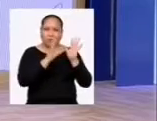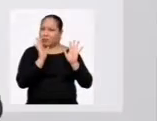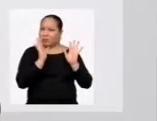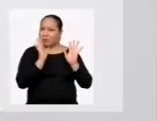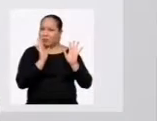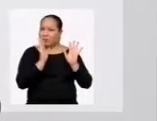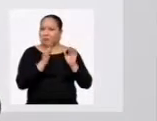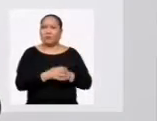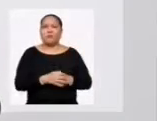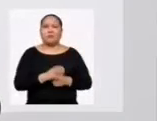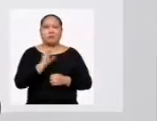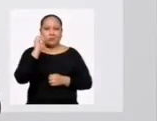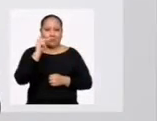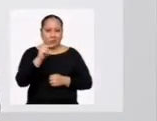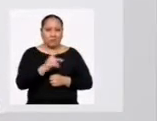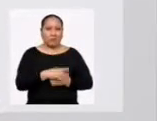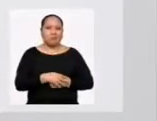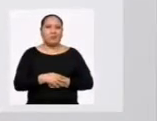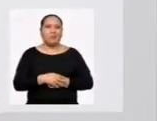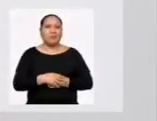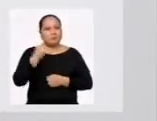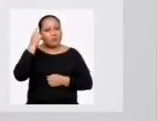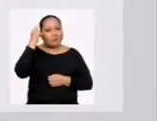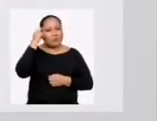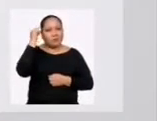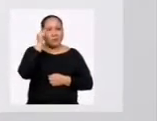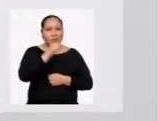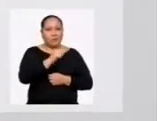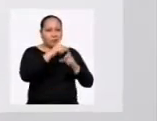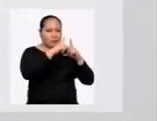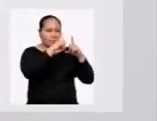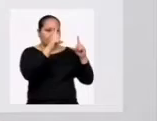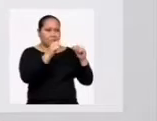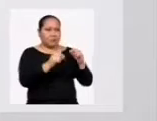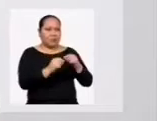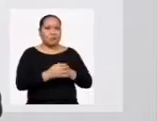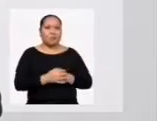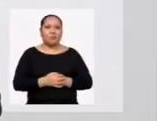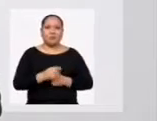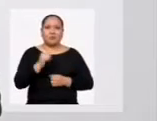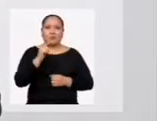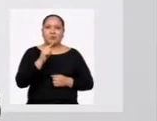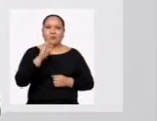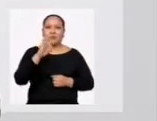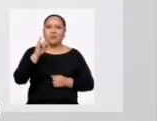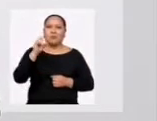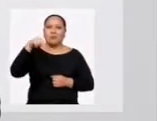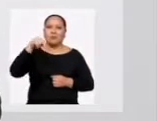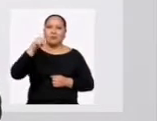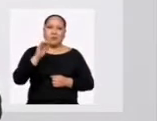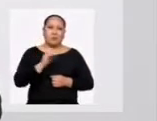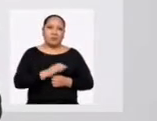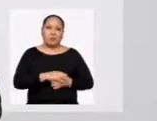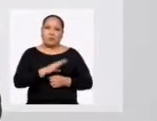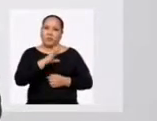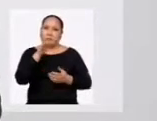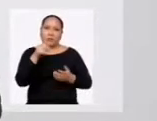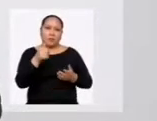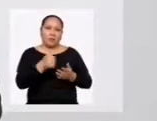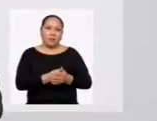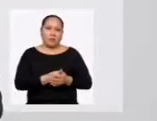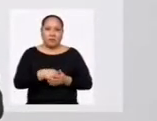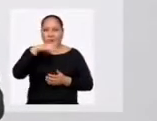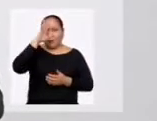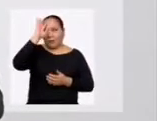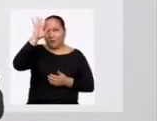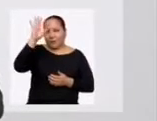acaso? Bueno, creo que a ese párrafo le hace falta una fuente. No todo ha salido de la cabeza